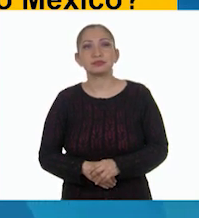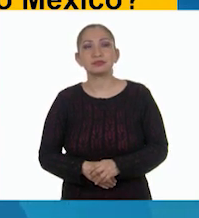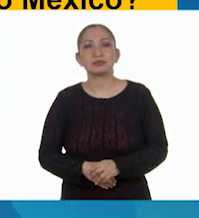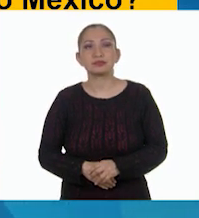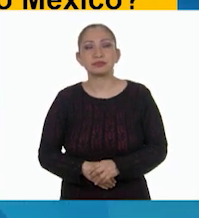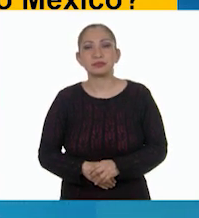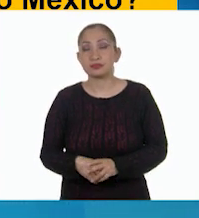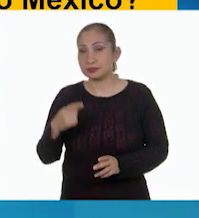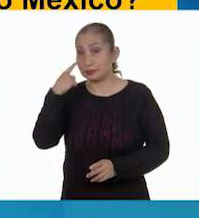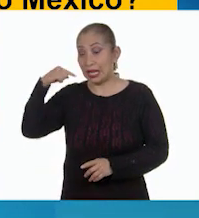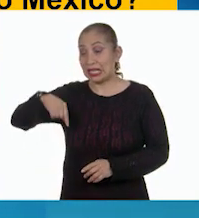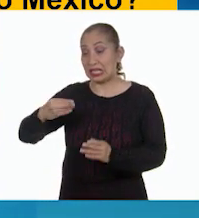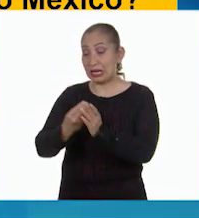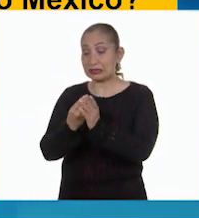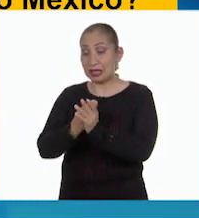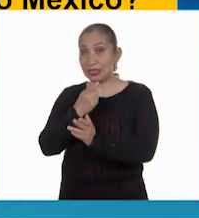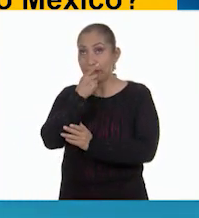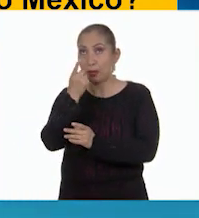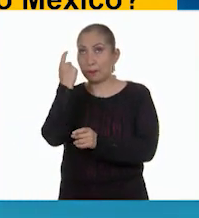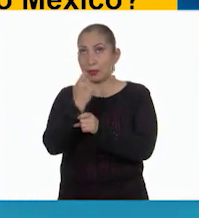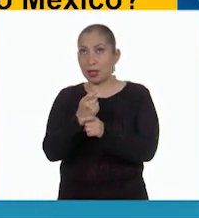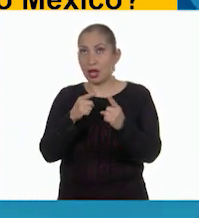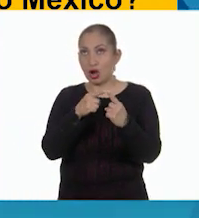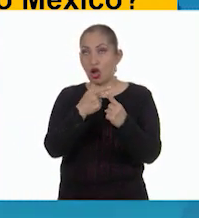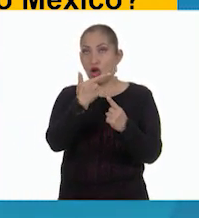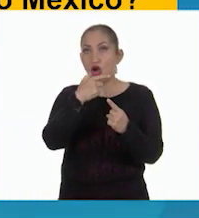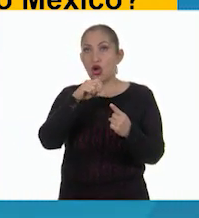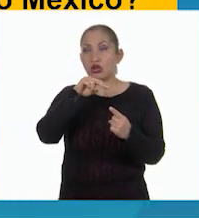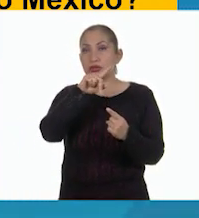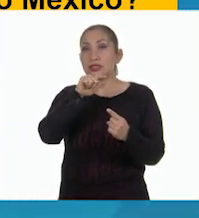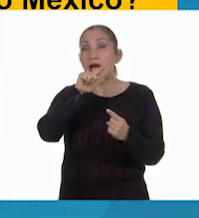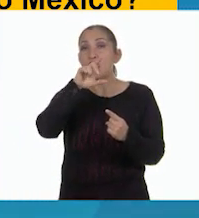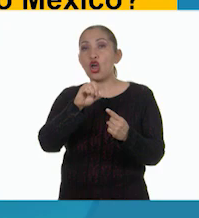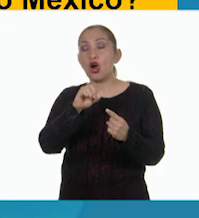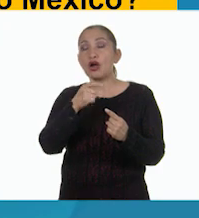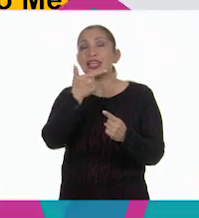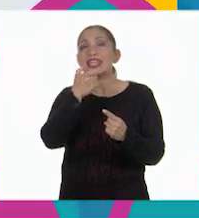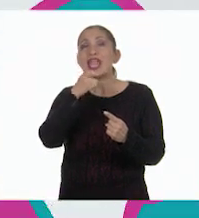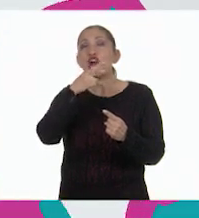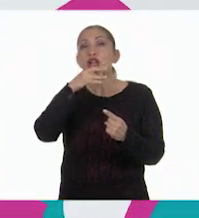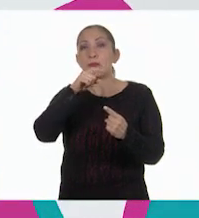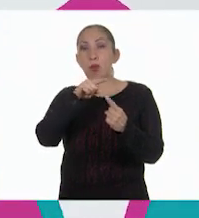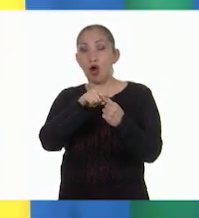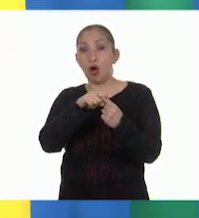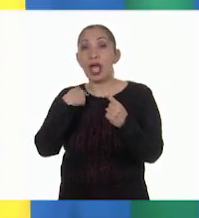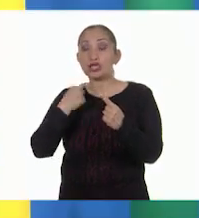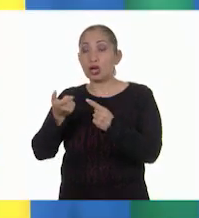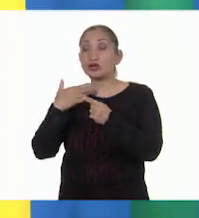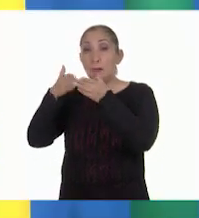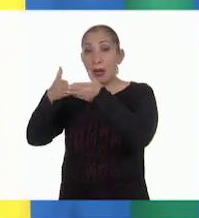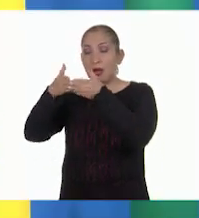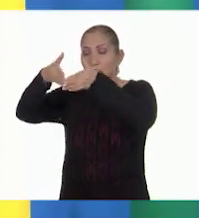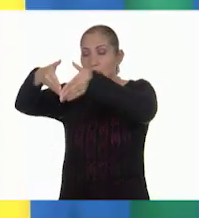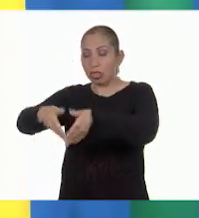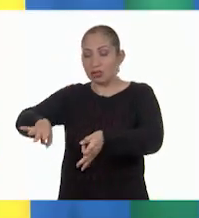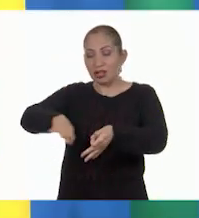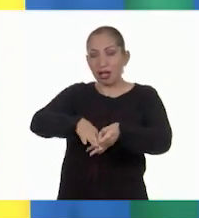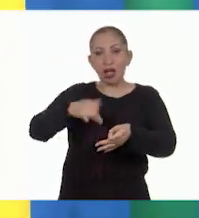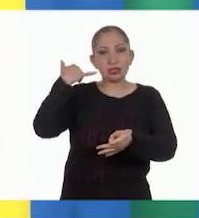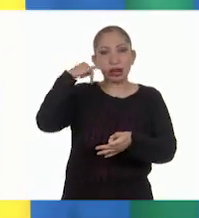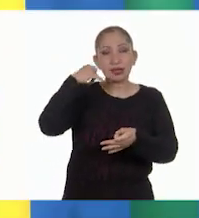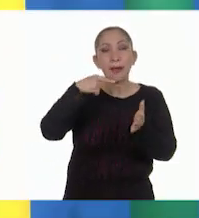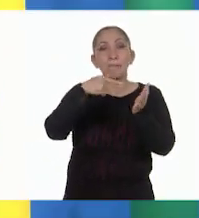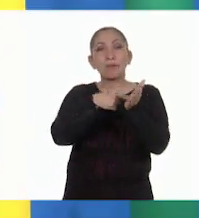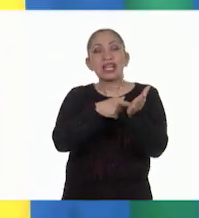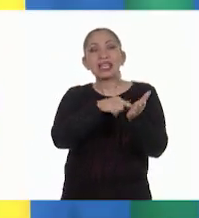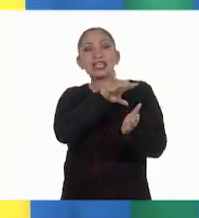Bueno, en esta clase hablamos en primer lugar de Gonzalo Guerrero y Jerónimo Aguilar, quienes naufragaron en la península de Yucatán en el